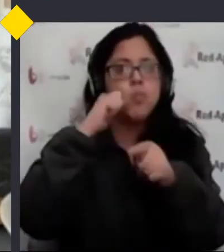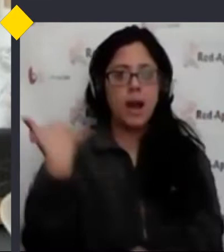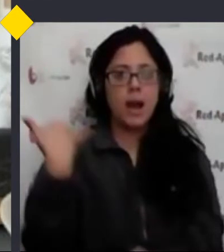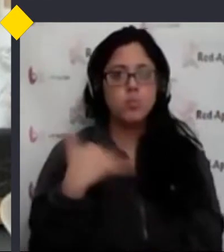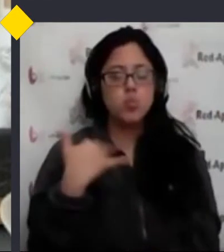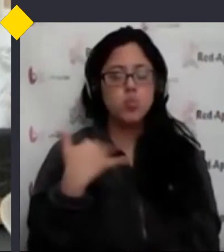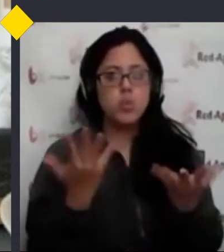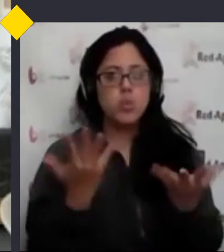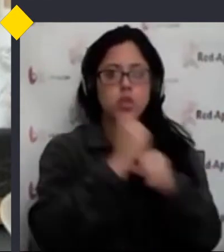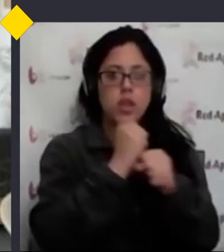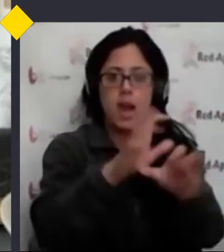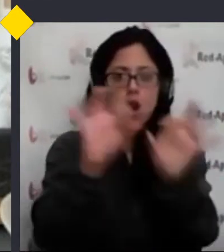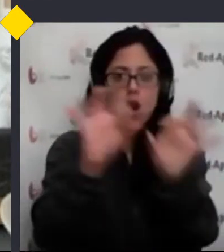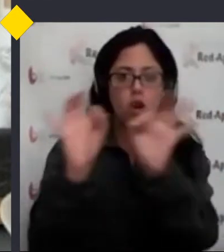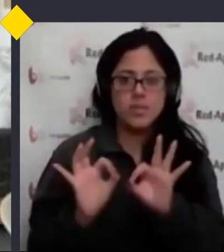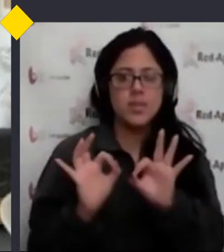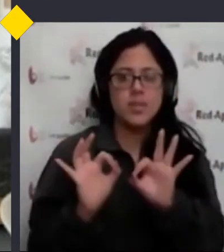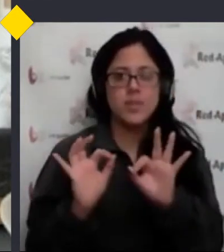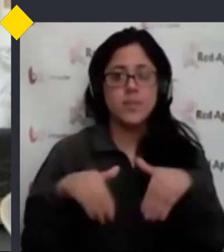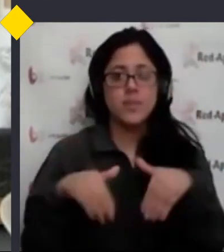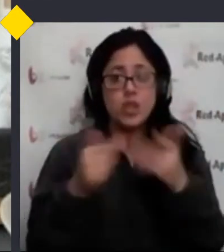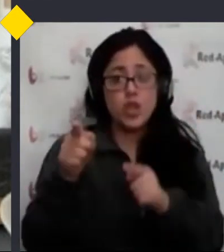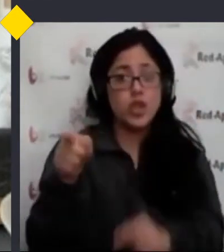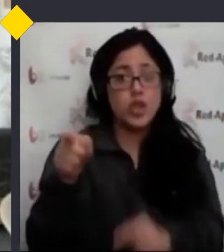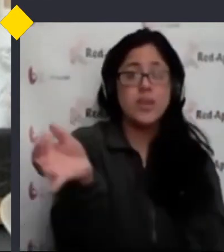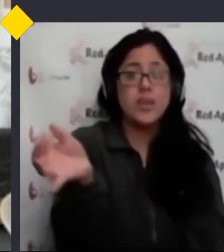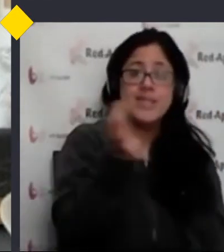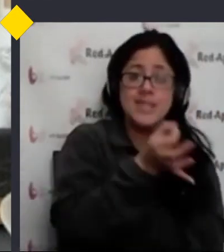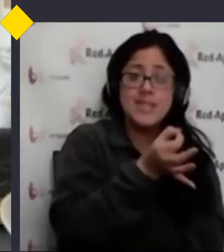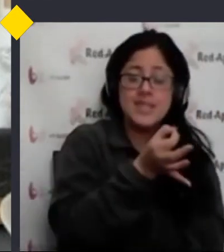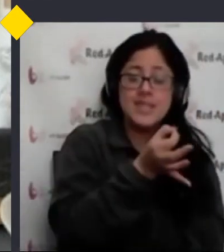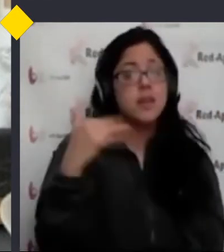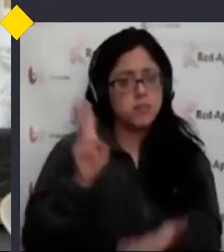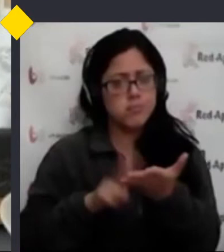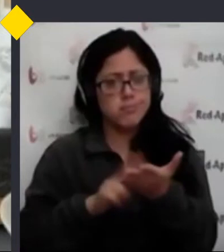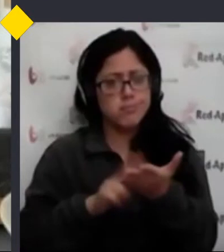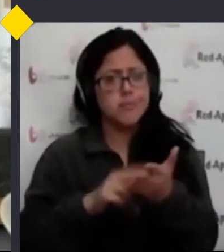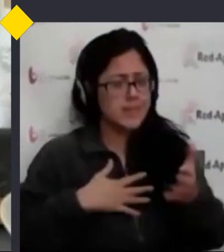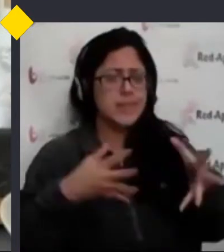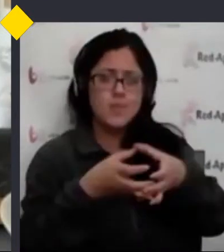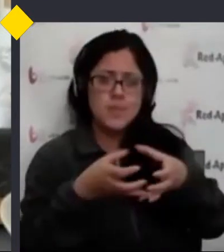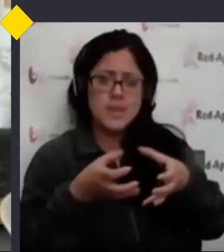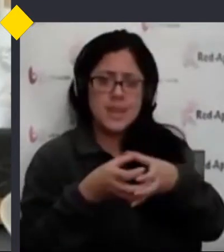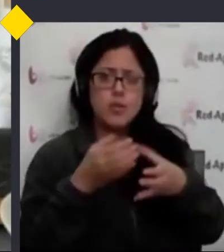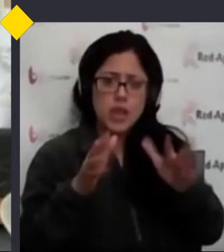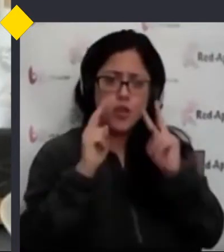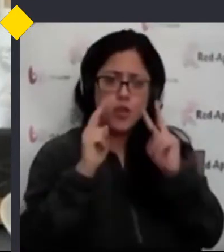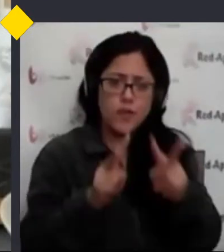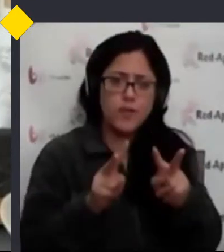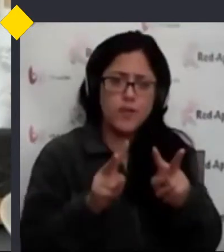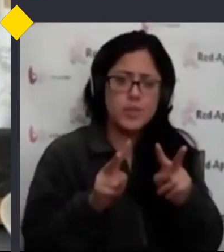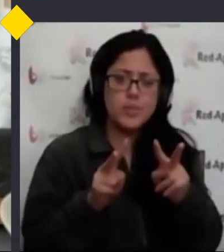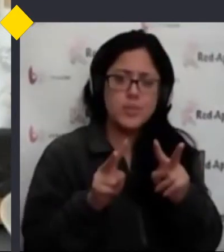de excelencia. Entonces, eso que dices tú es muy cierto, y yo al menos en mis equipos lo he vivido en carne propia, y cómo, en el